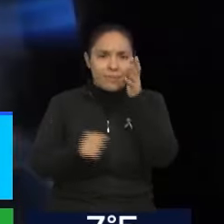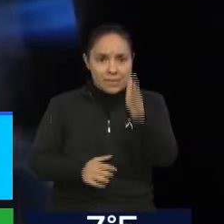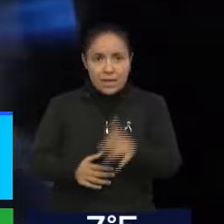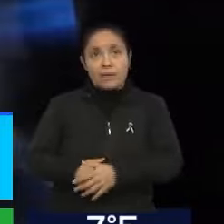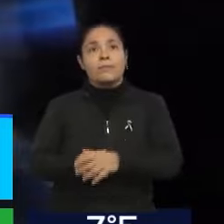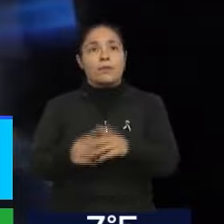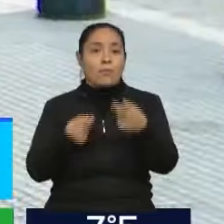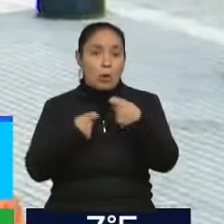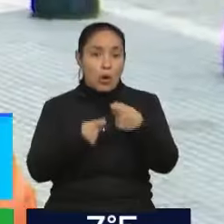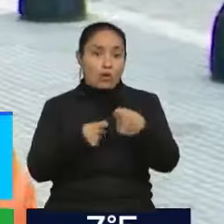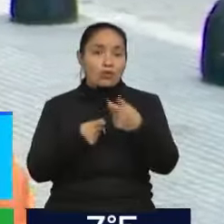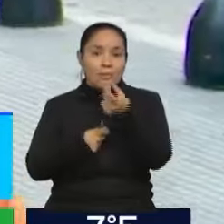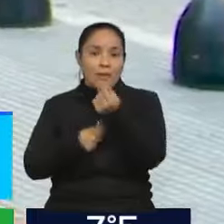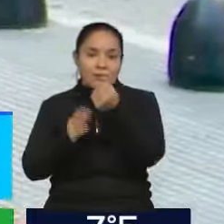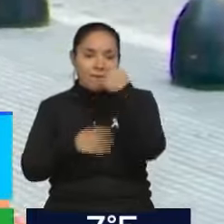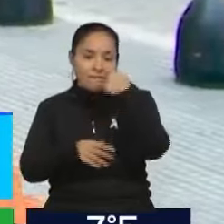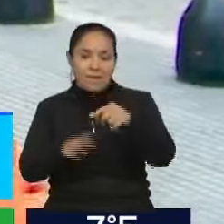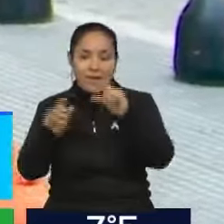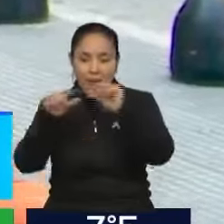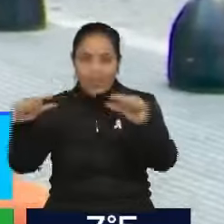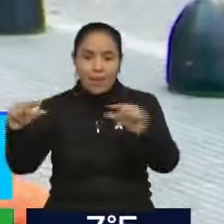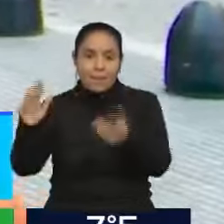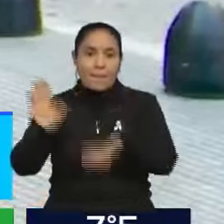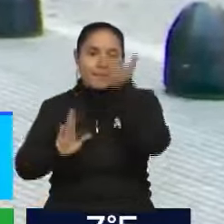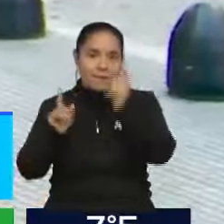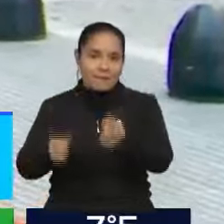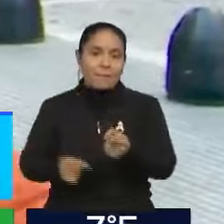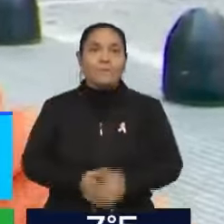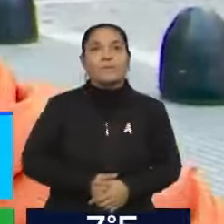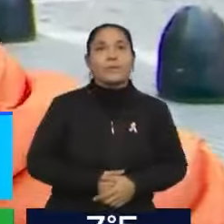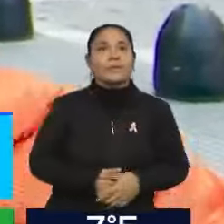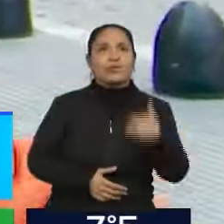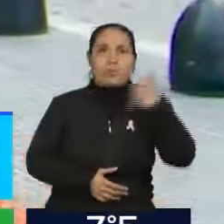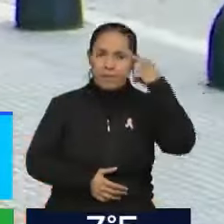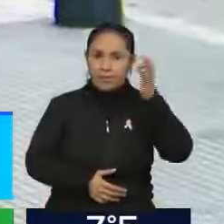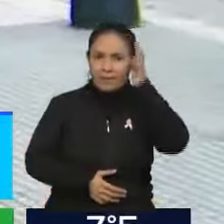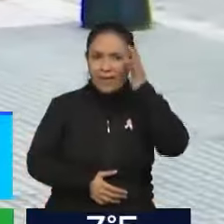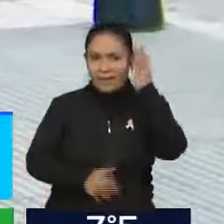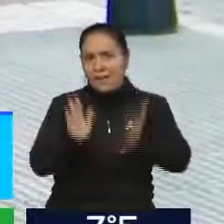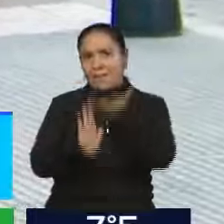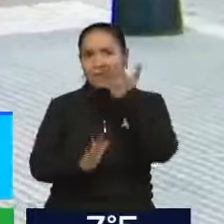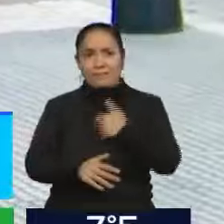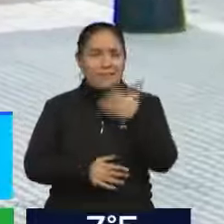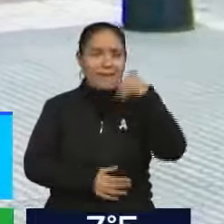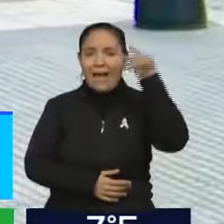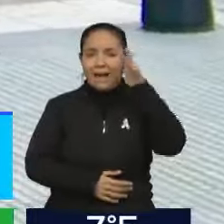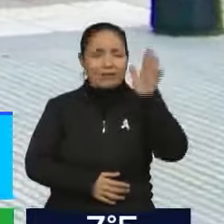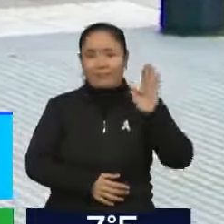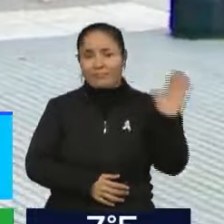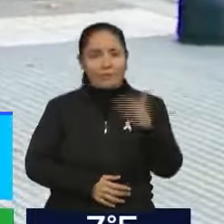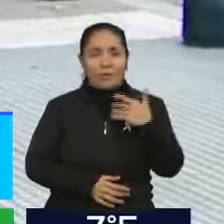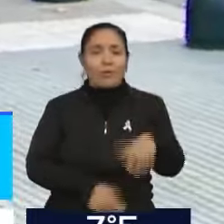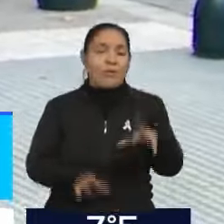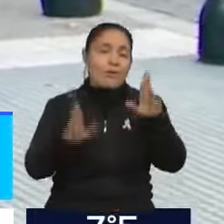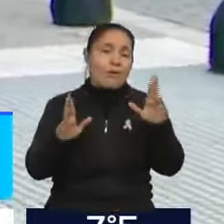en el costo final. No sé, yo pienso que ahora me van a ir como más de 30 porque está carísimo todo. Así que esperemos